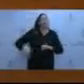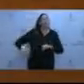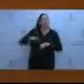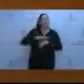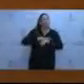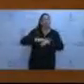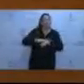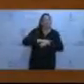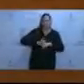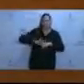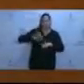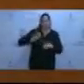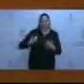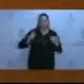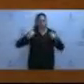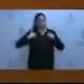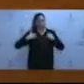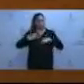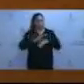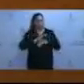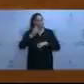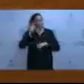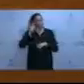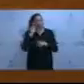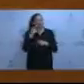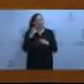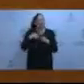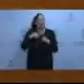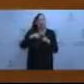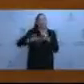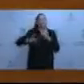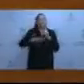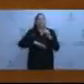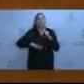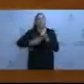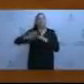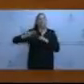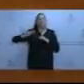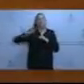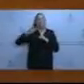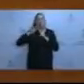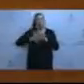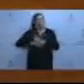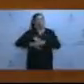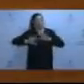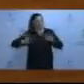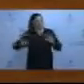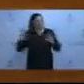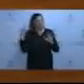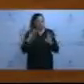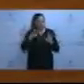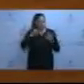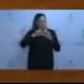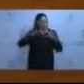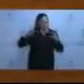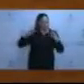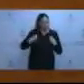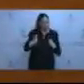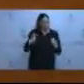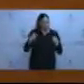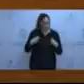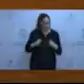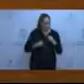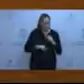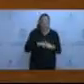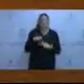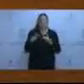consejera se clarifiquen dos cuestiones básicas que ahora mismo están en el escenario de esta empresa mayoritariamente pública. La primera